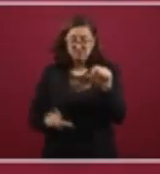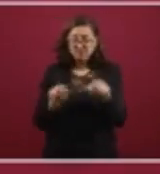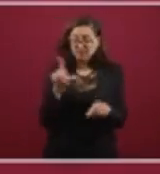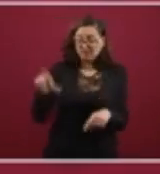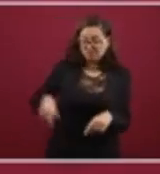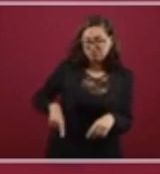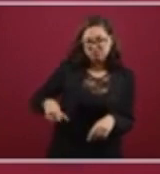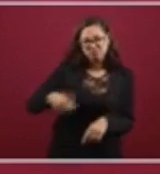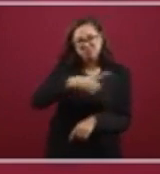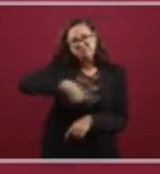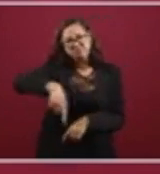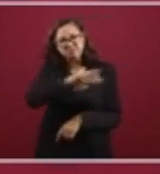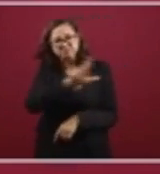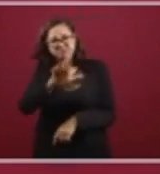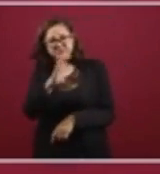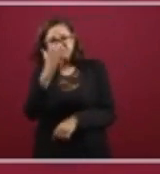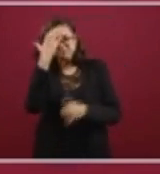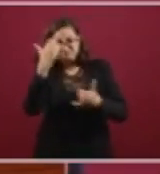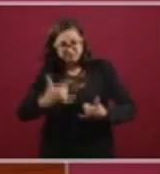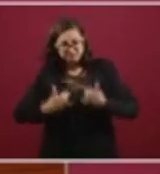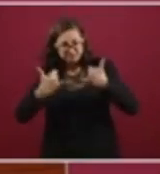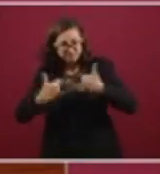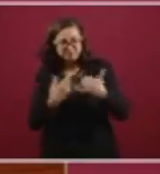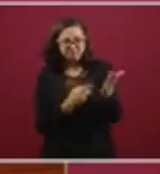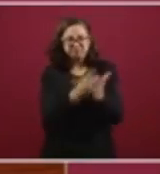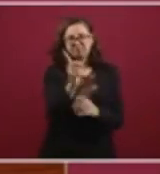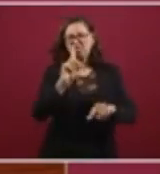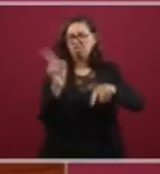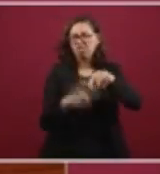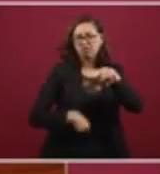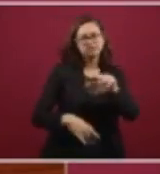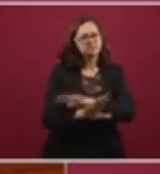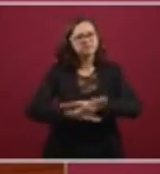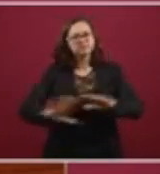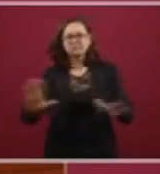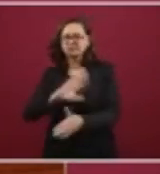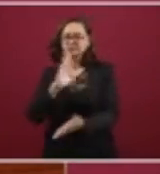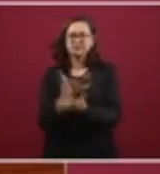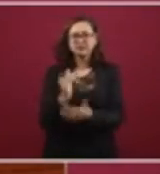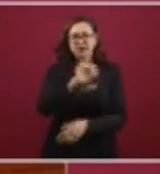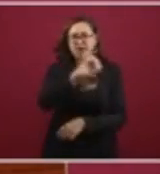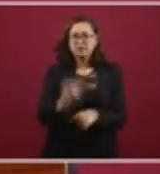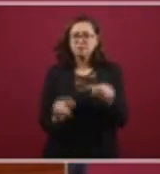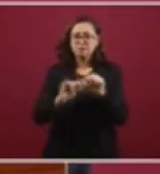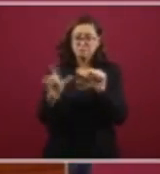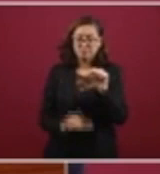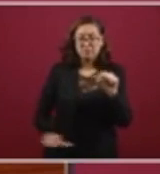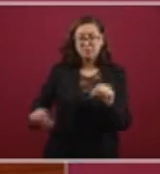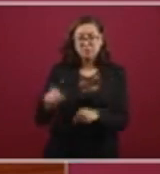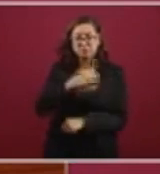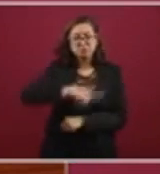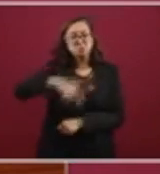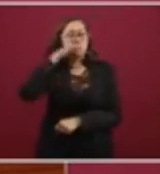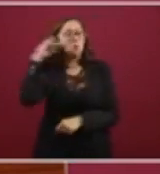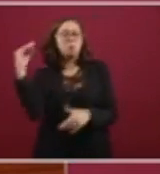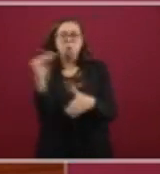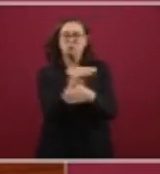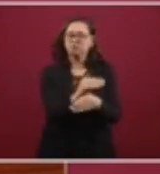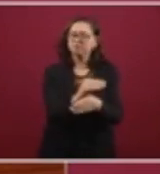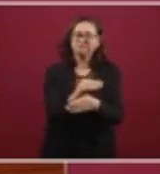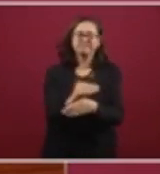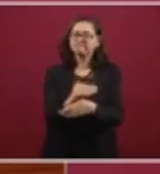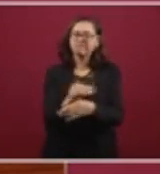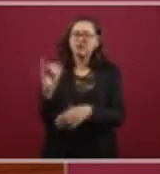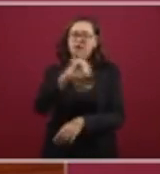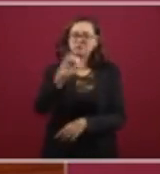en donde no se reconozca a las y los jóvenes como sujetos de derecho. Nunca más un México en donde seamos invisibles. El